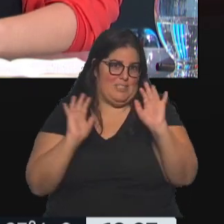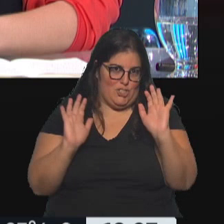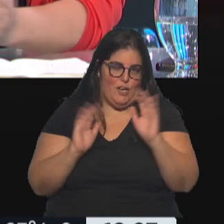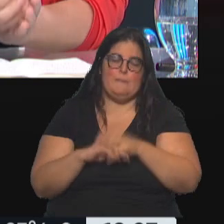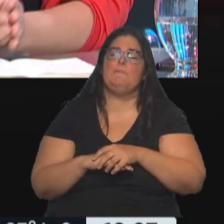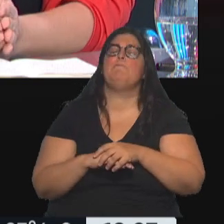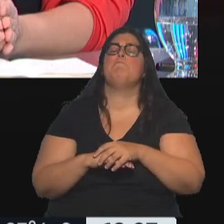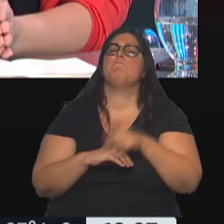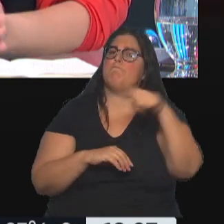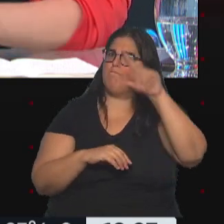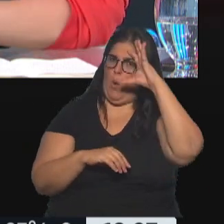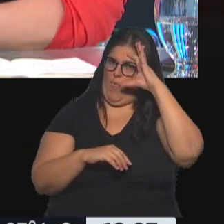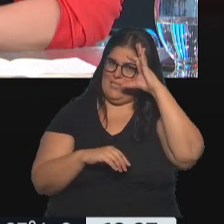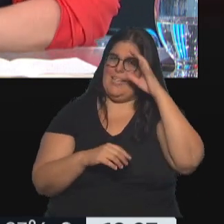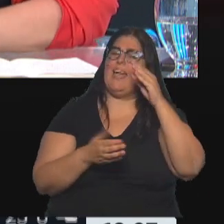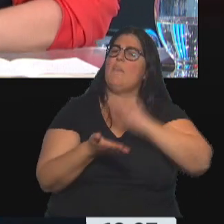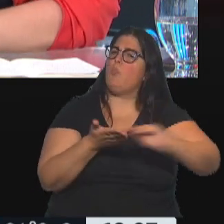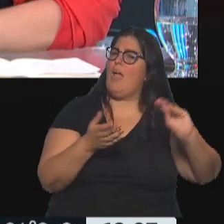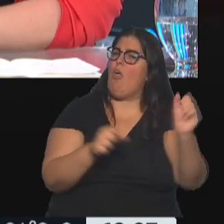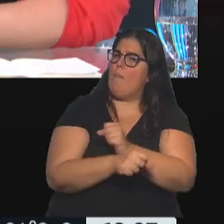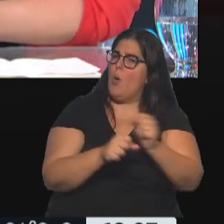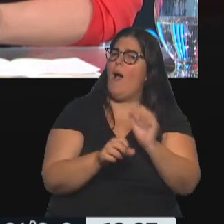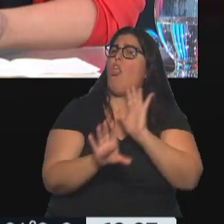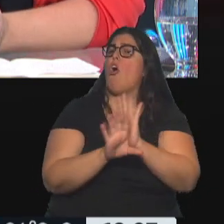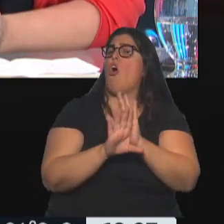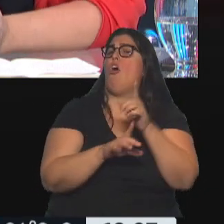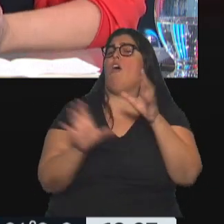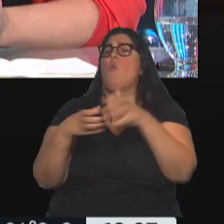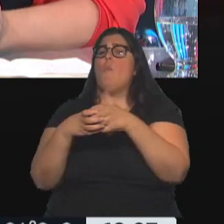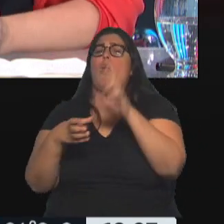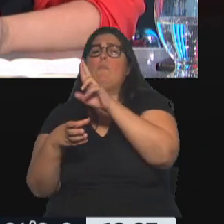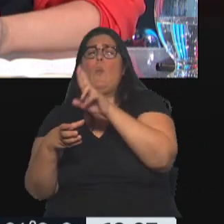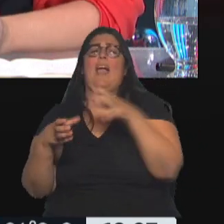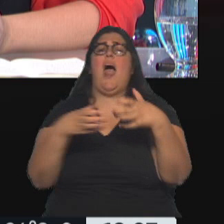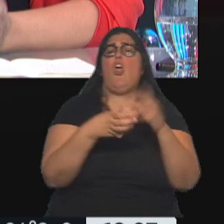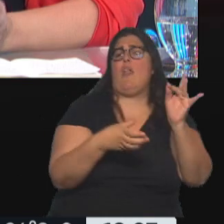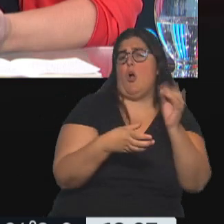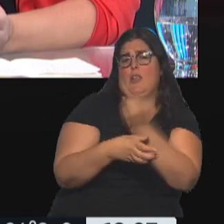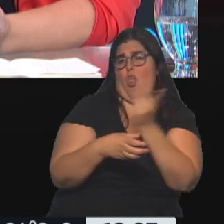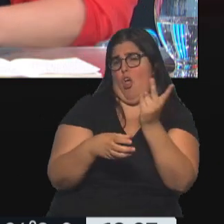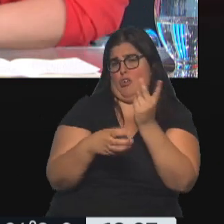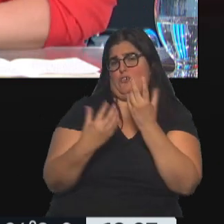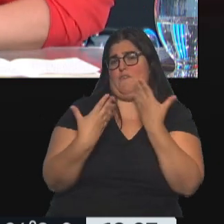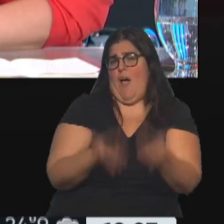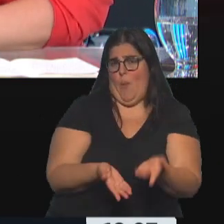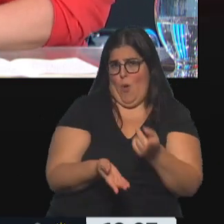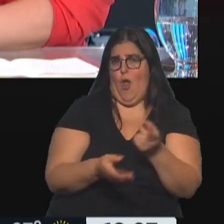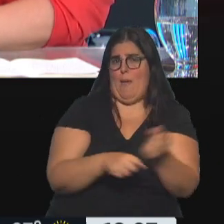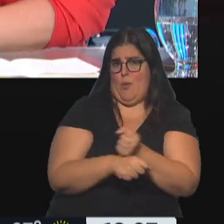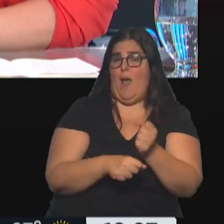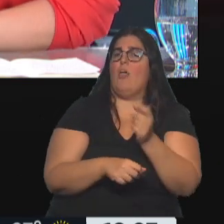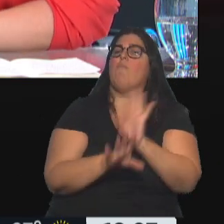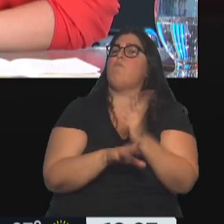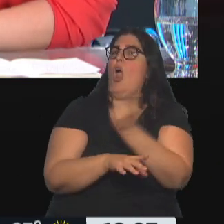recordemos que esta media sanción llega con votos tanto de republicanos como de demócratas, justamente, y desde la Casa Blanca de